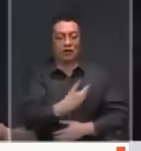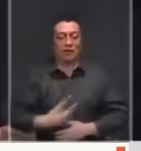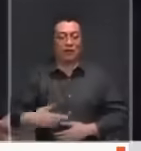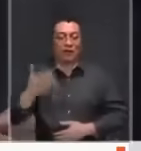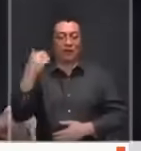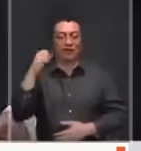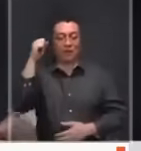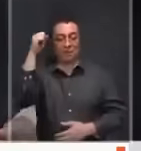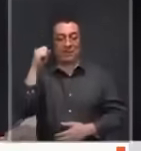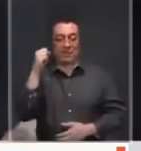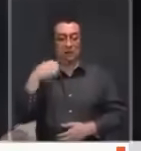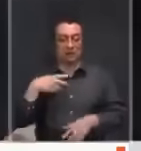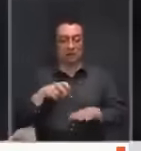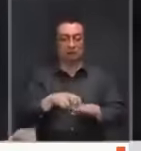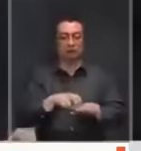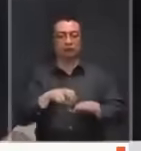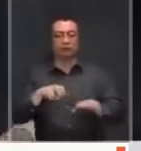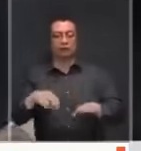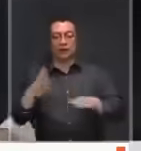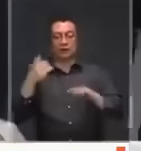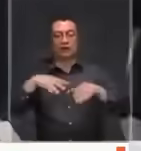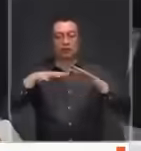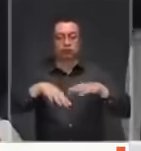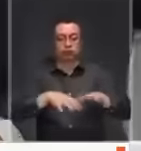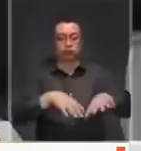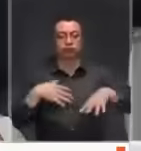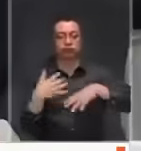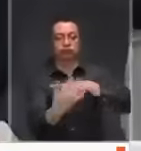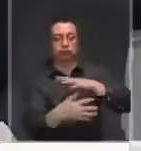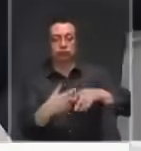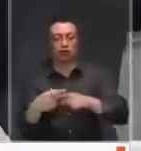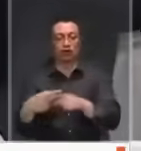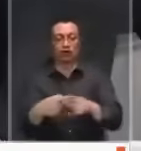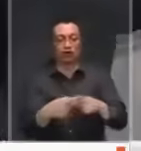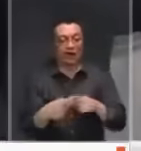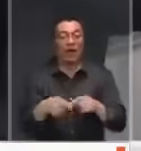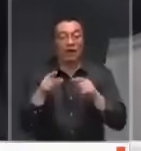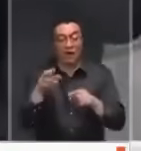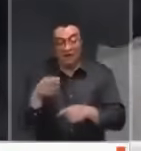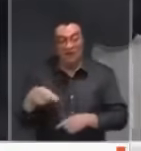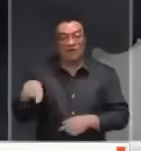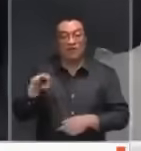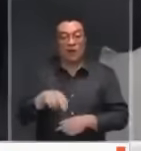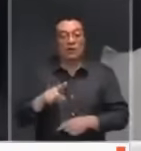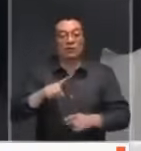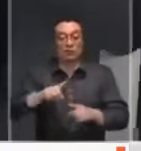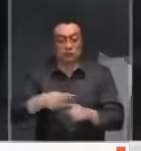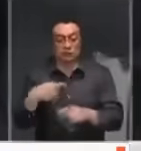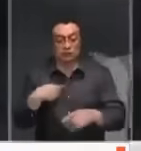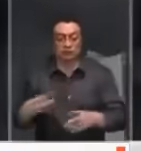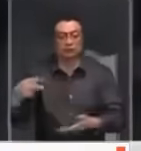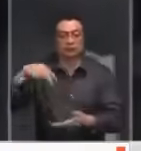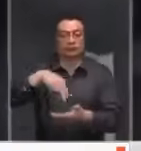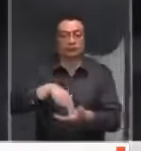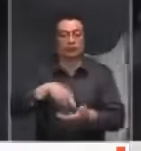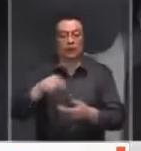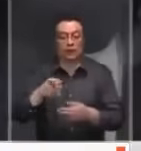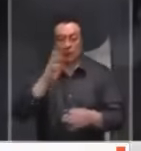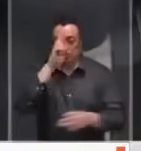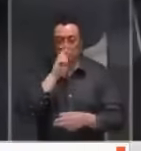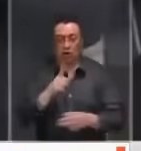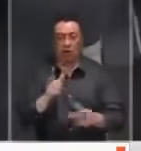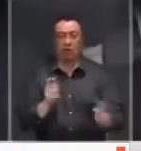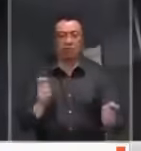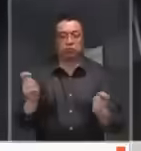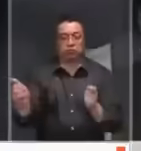Piñera, en momentos del estallido social además. Y él vuelve a la primera línea para asumir este rol de enlace con el gobierno del